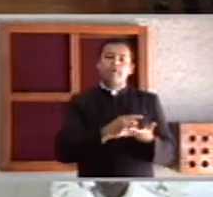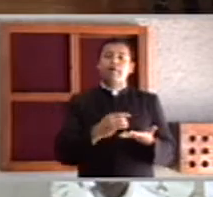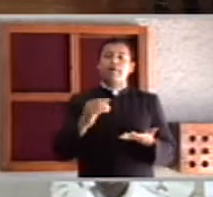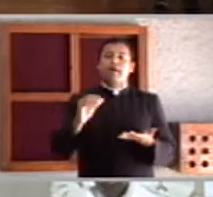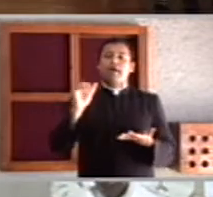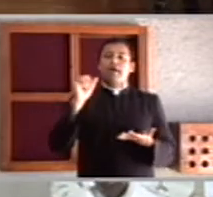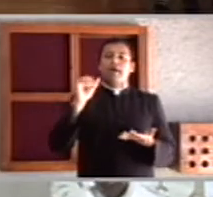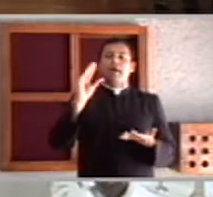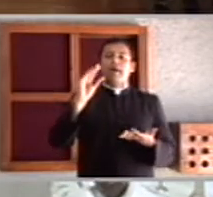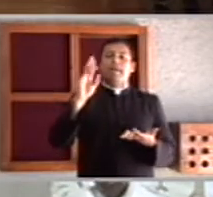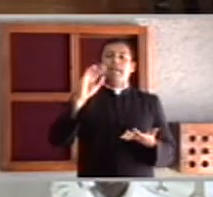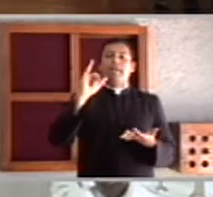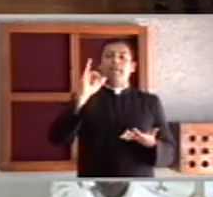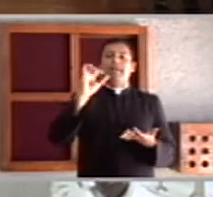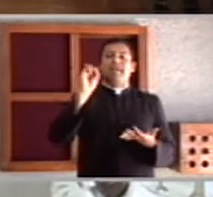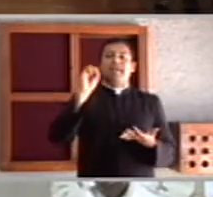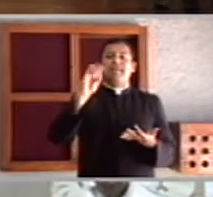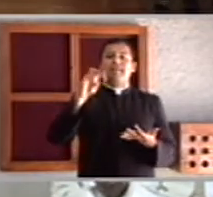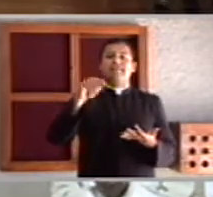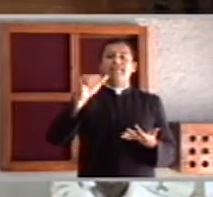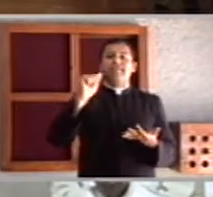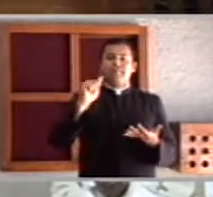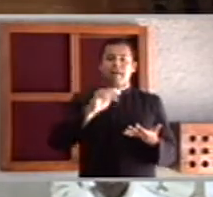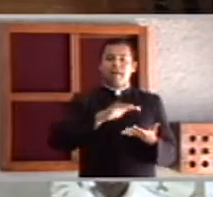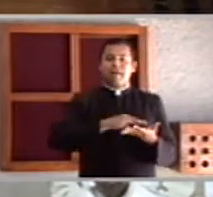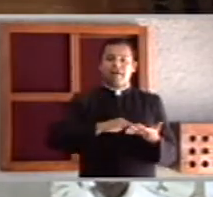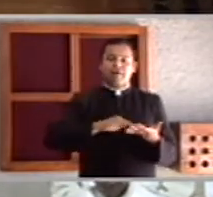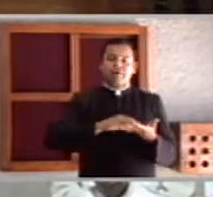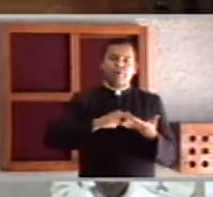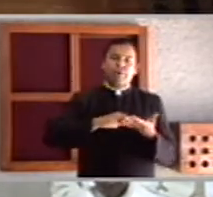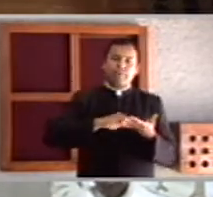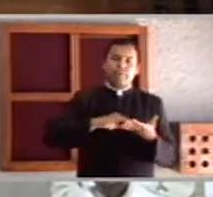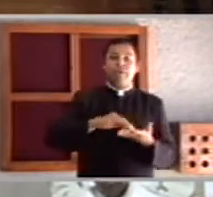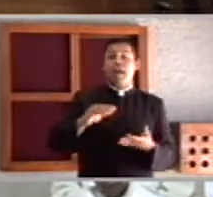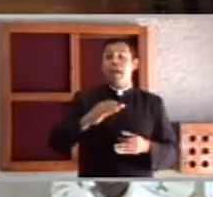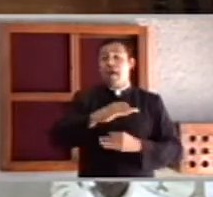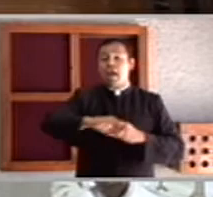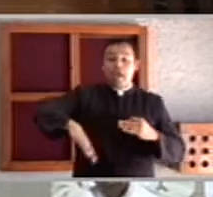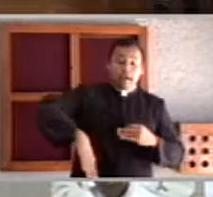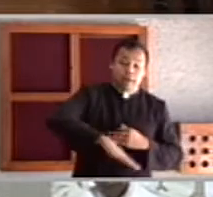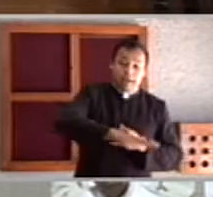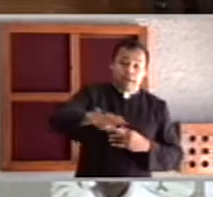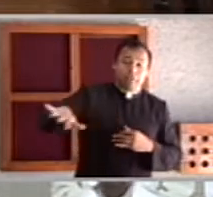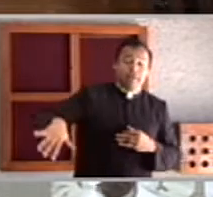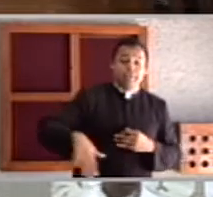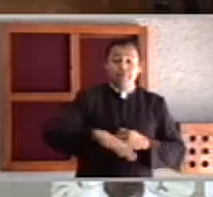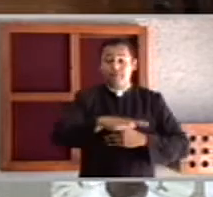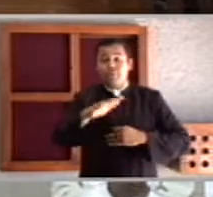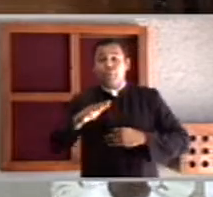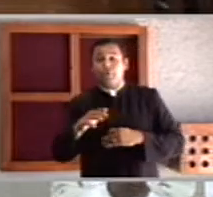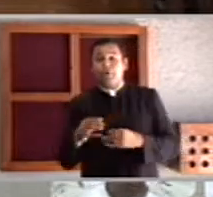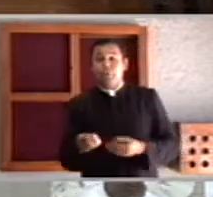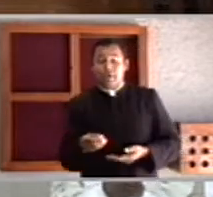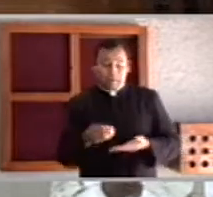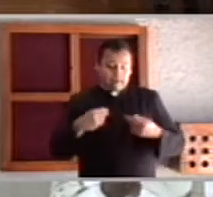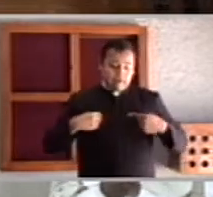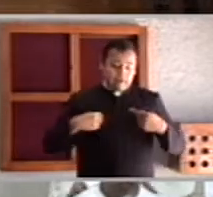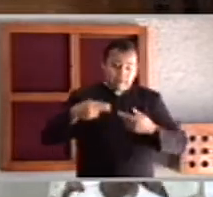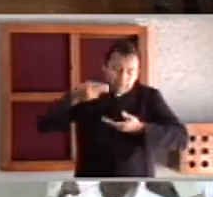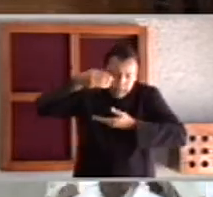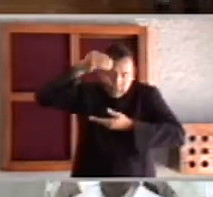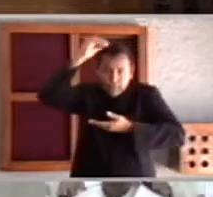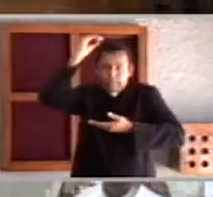alegría. A todos nosotros, bautizados y confirmados, a